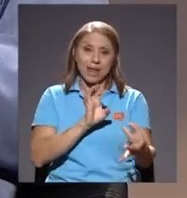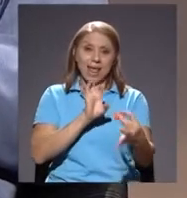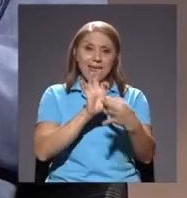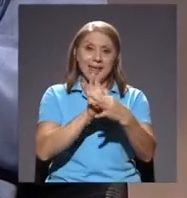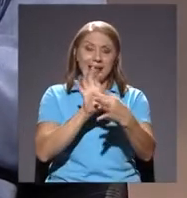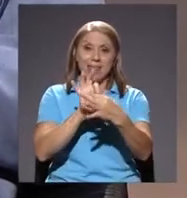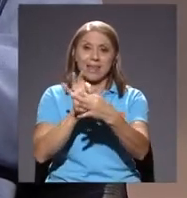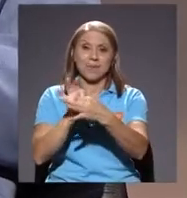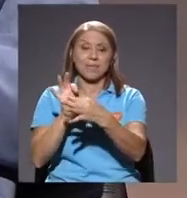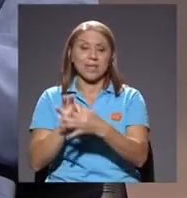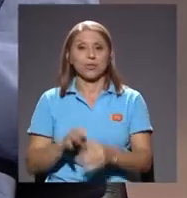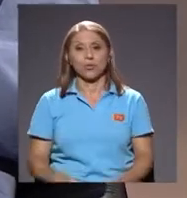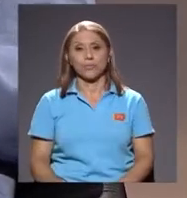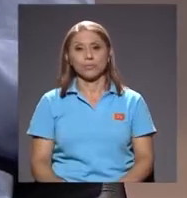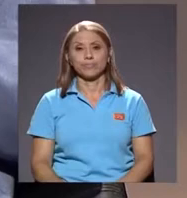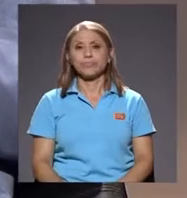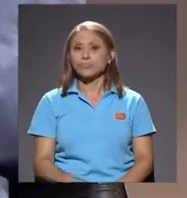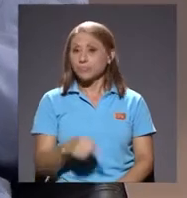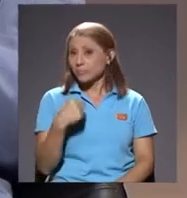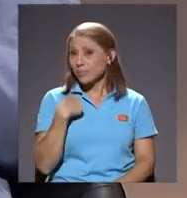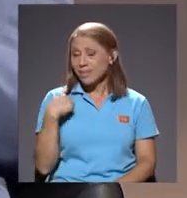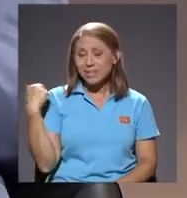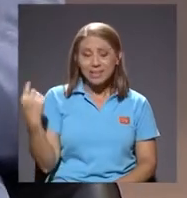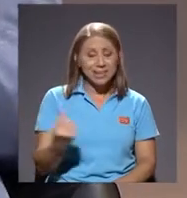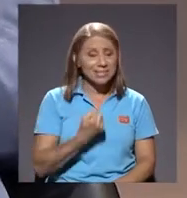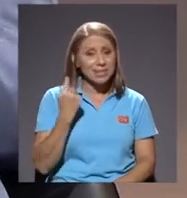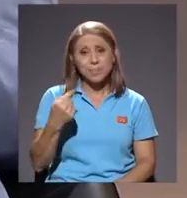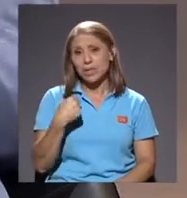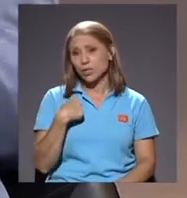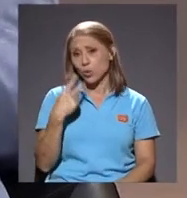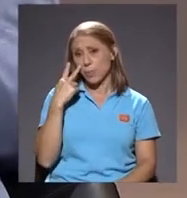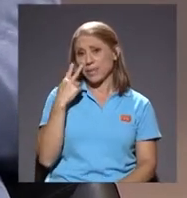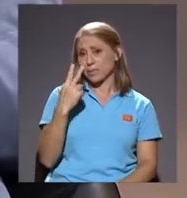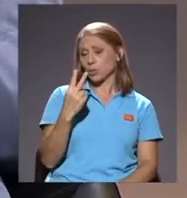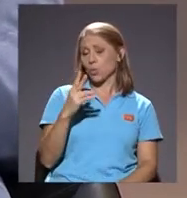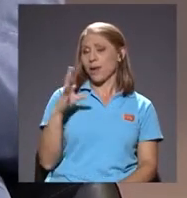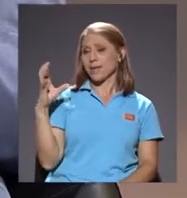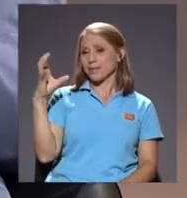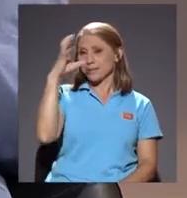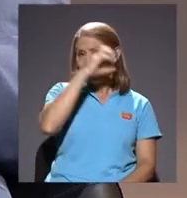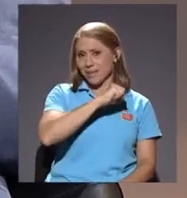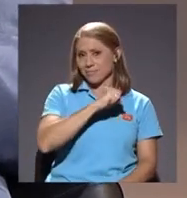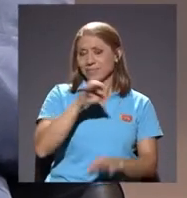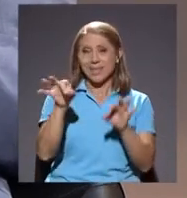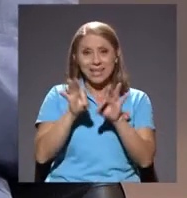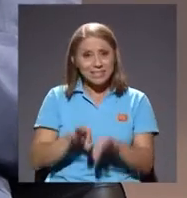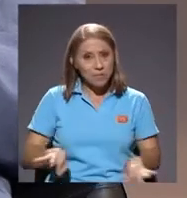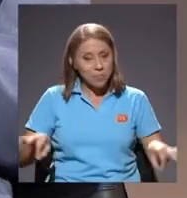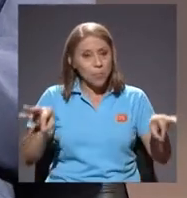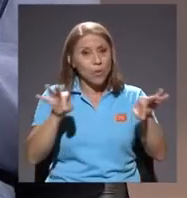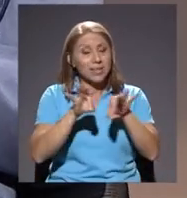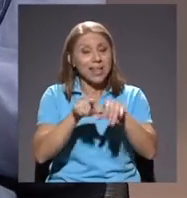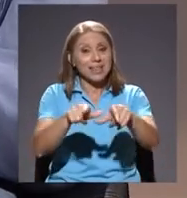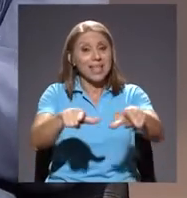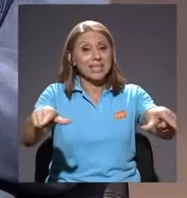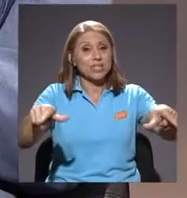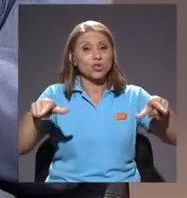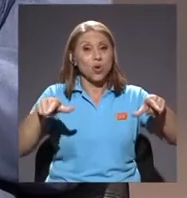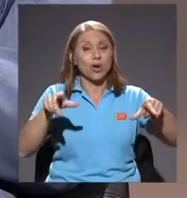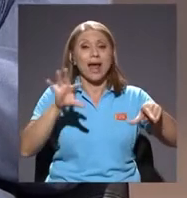eso es lo que yo siempre visualice que era importante las zonas francas que son